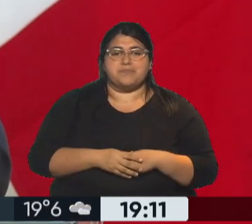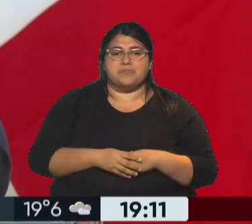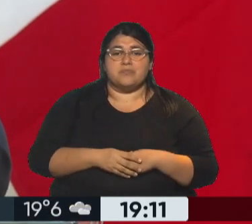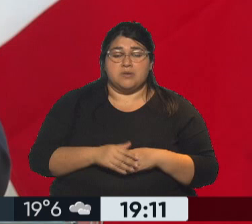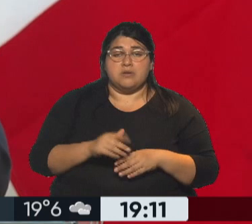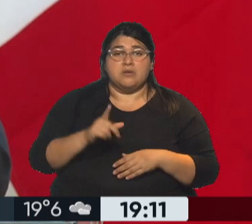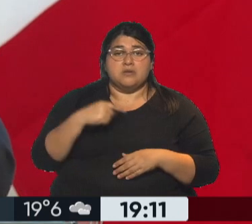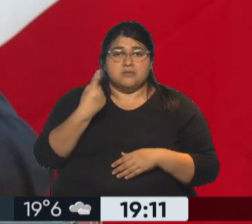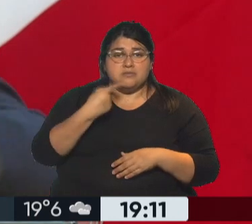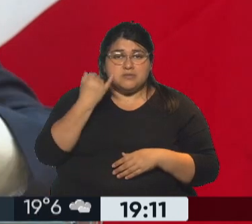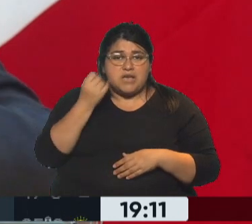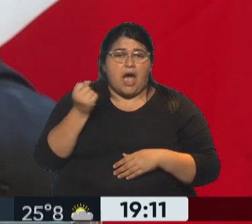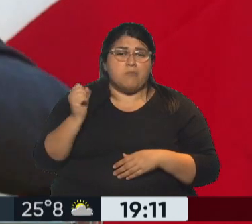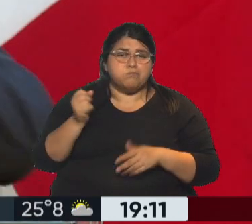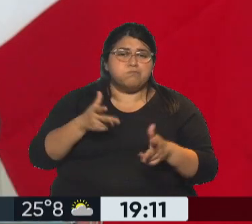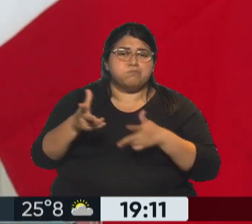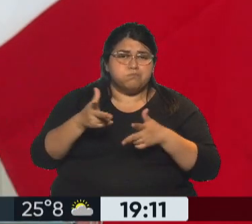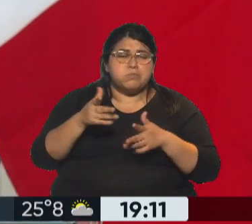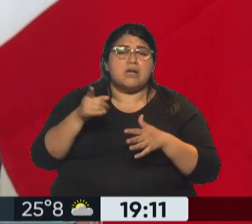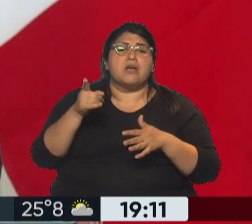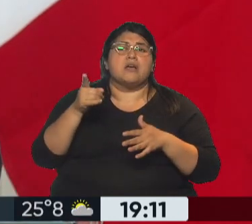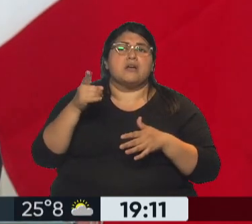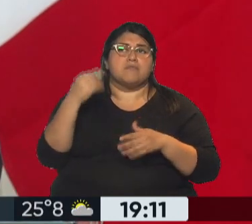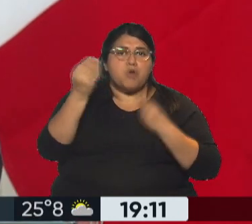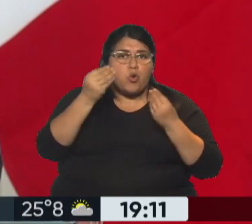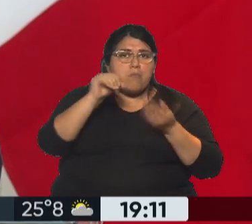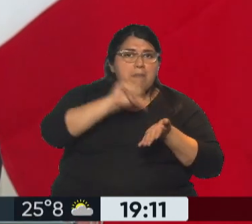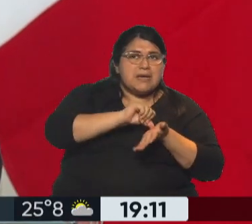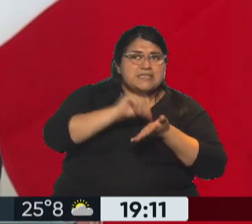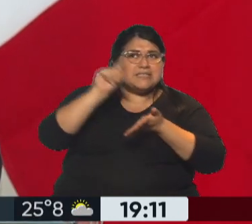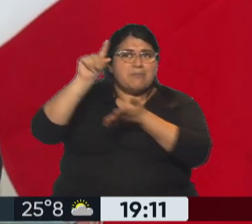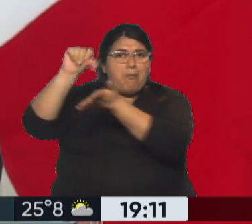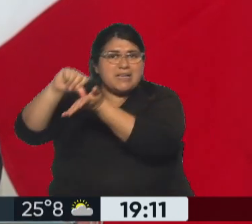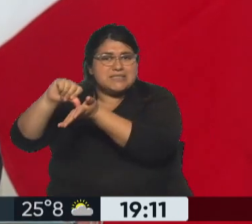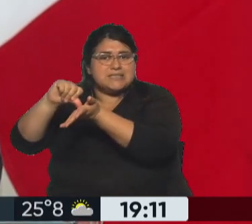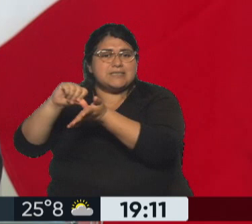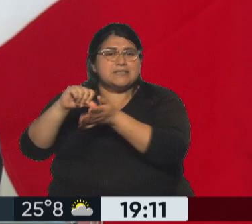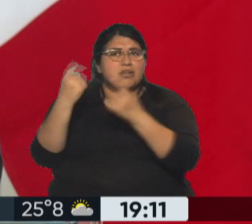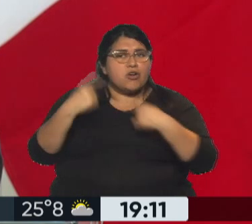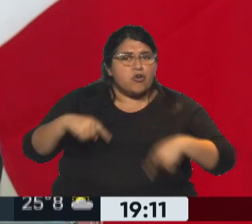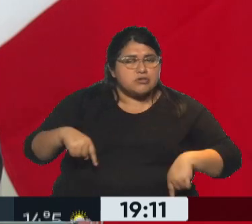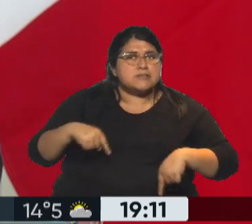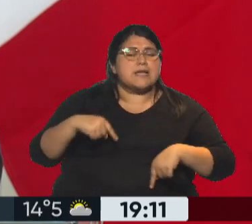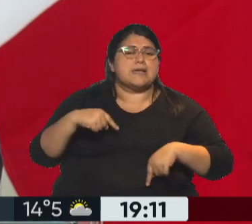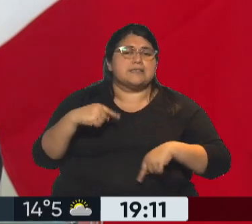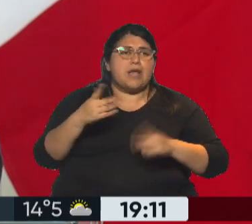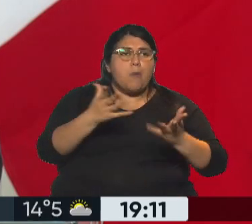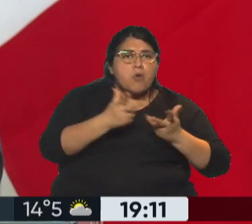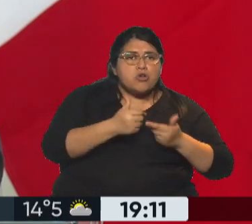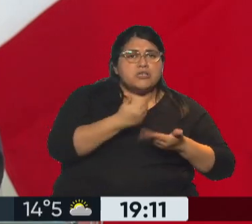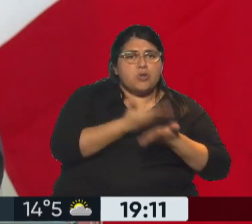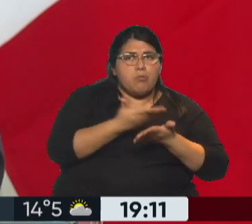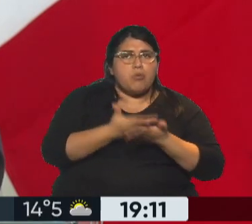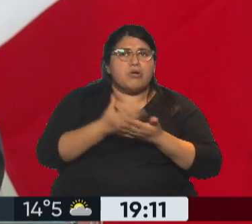Pudimos hablar de las cuestiones que nos preocupan como países, que las cosas que tenemos en marcha, los proyectos que tenemos en marcha